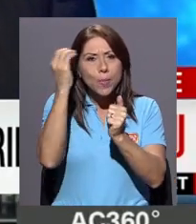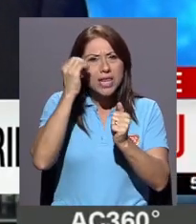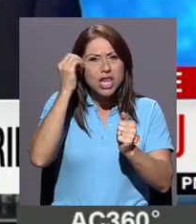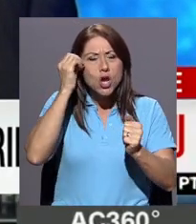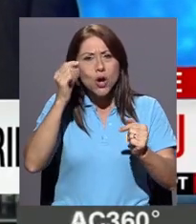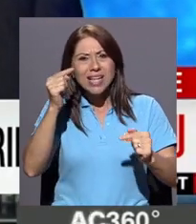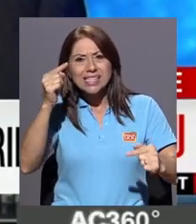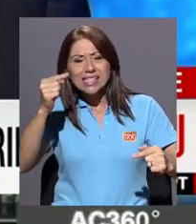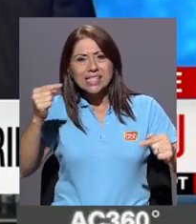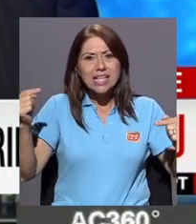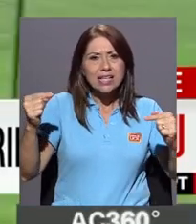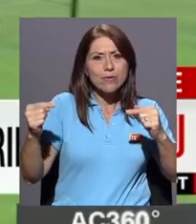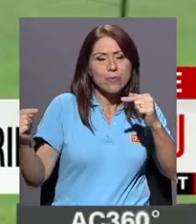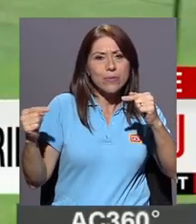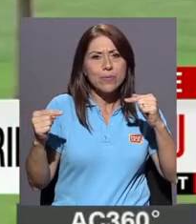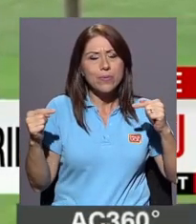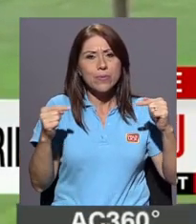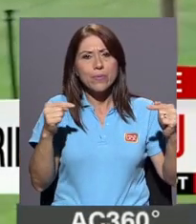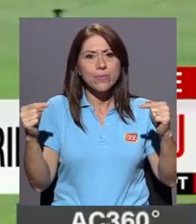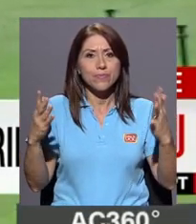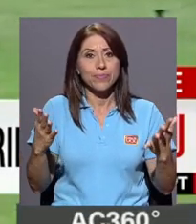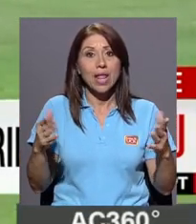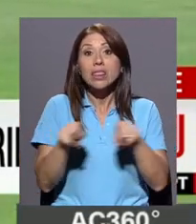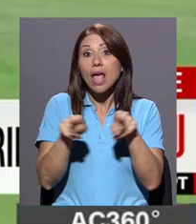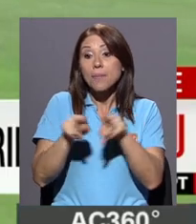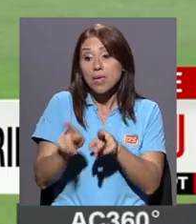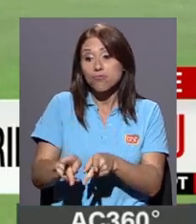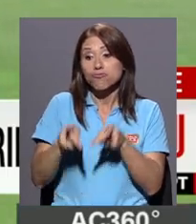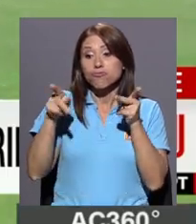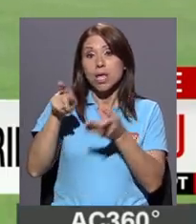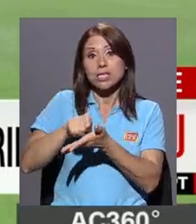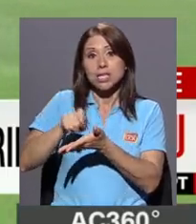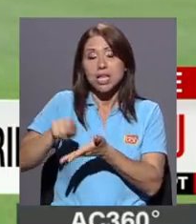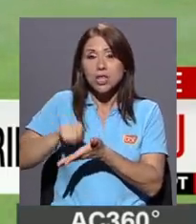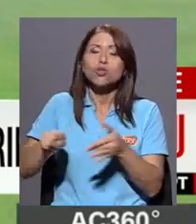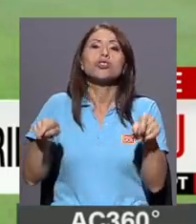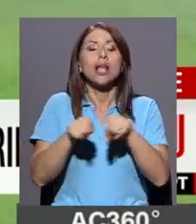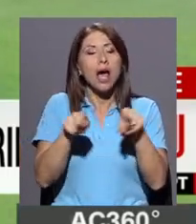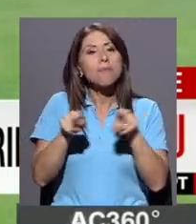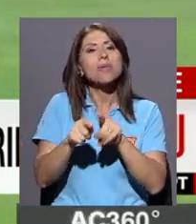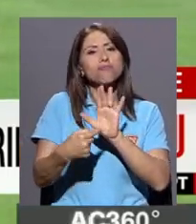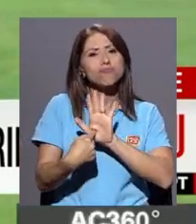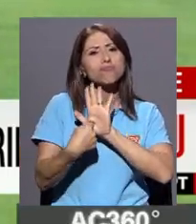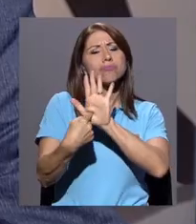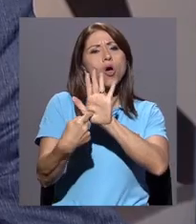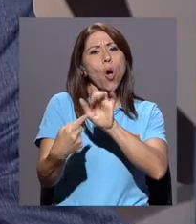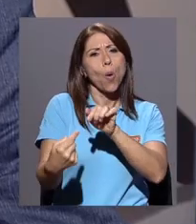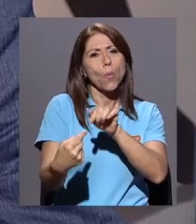discordantes, digamos, ¿no? Y otros medios escritos también han tomado una posición claramente de